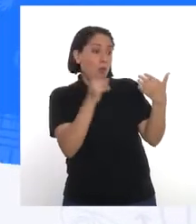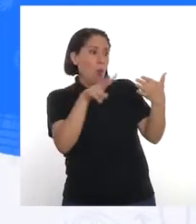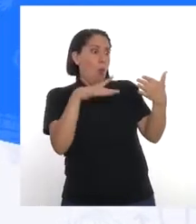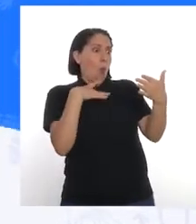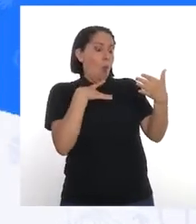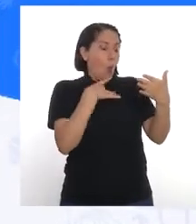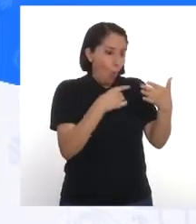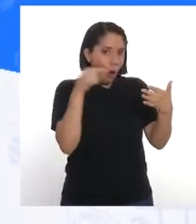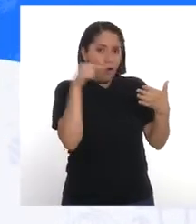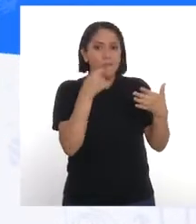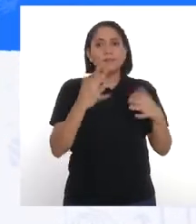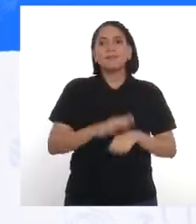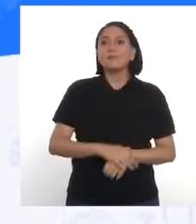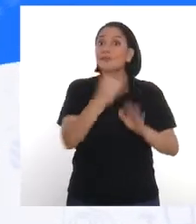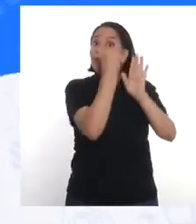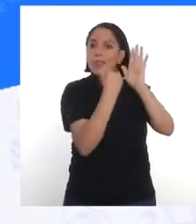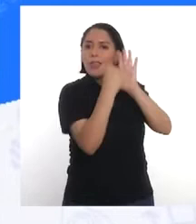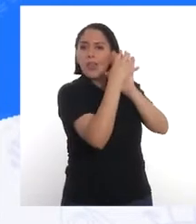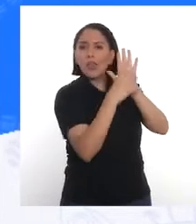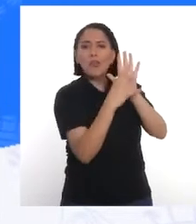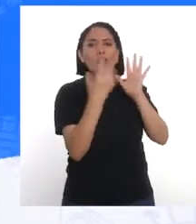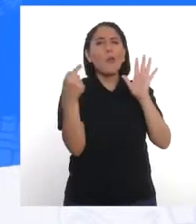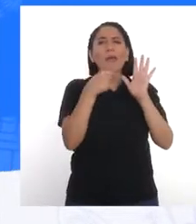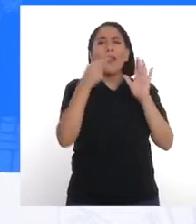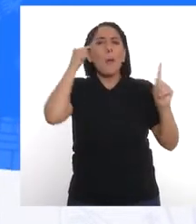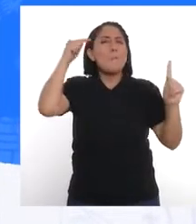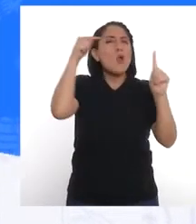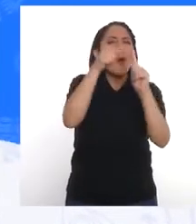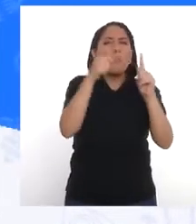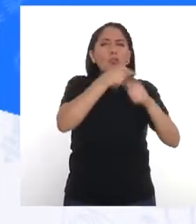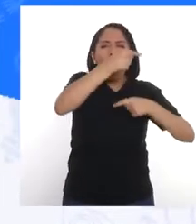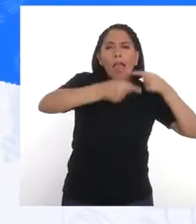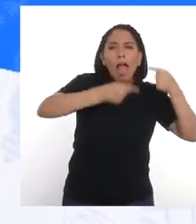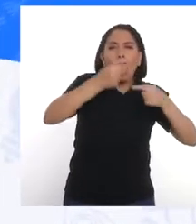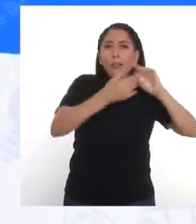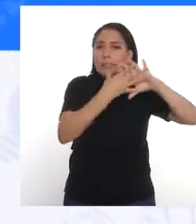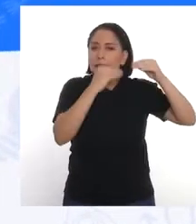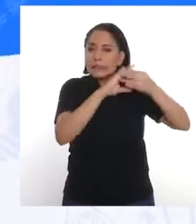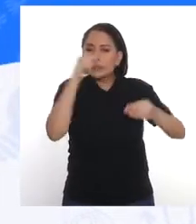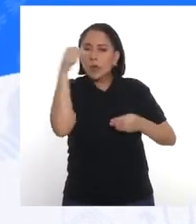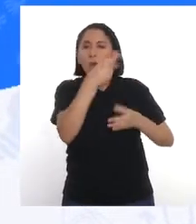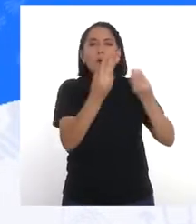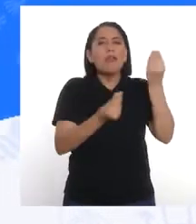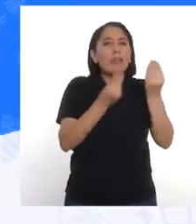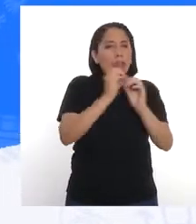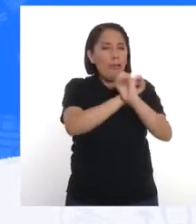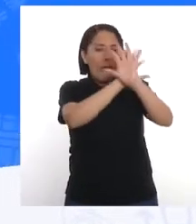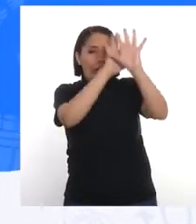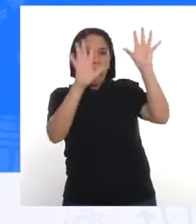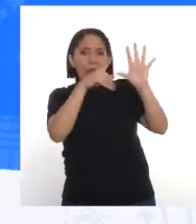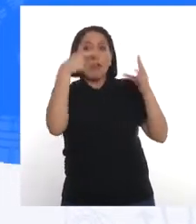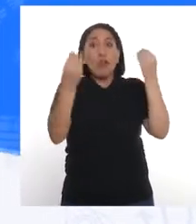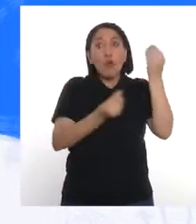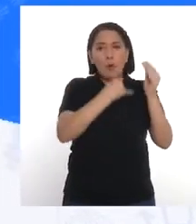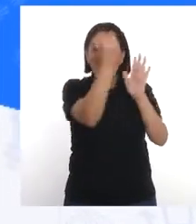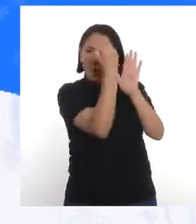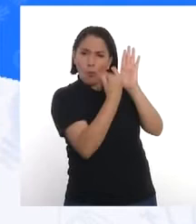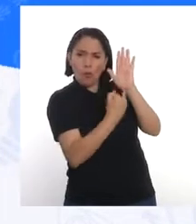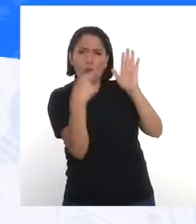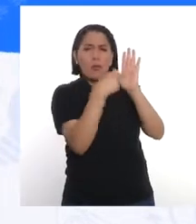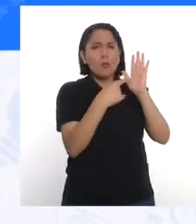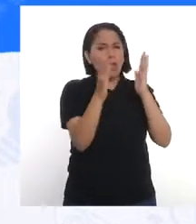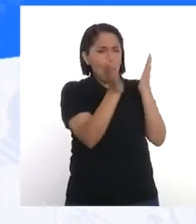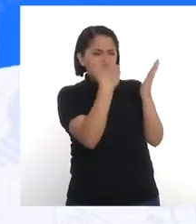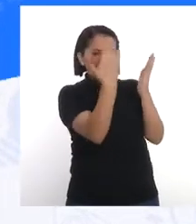impacto. El cómic está obligado a contar cosas, no solo que éstas se vean con claridad. Es por ello que la armazón del dibujo, la construcción